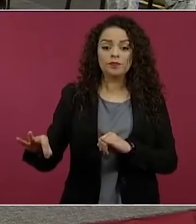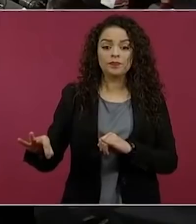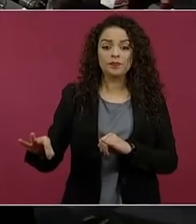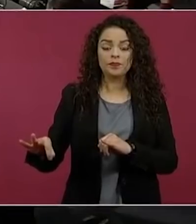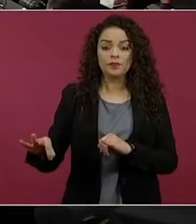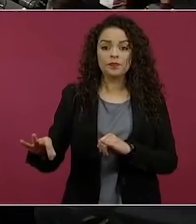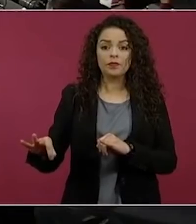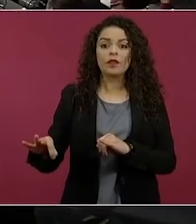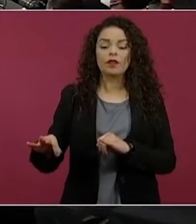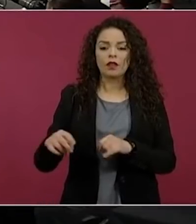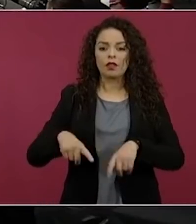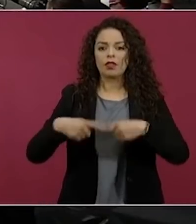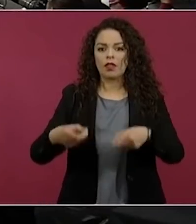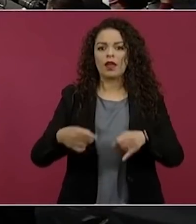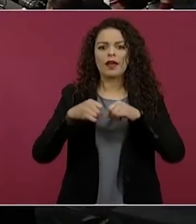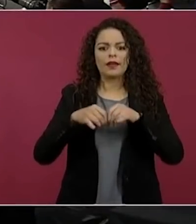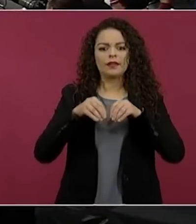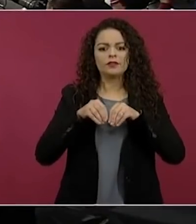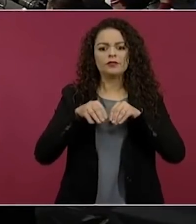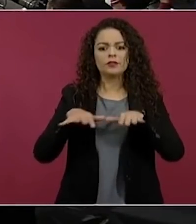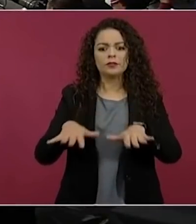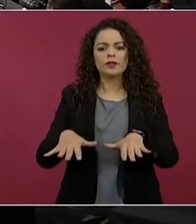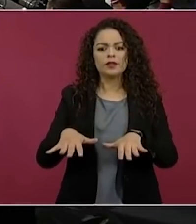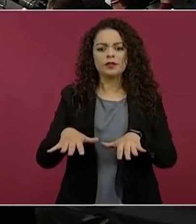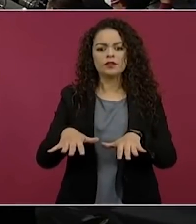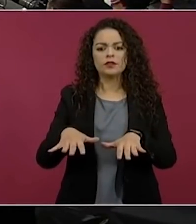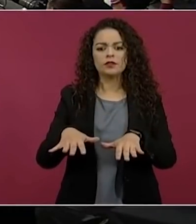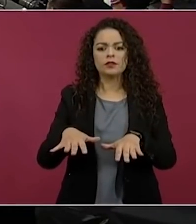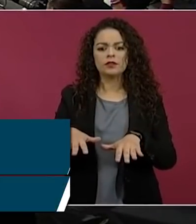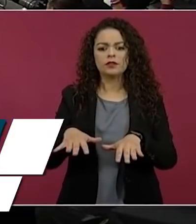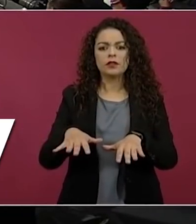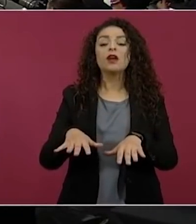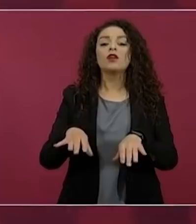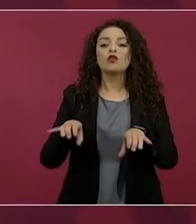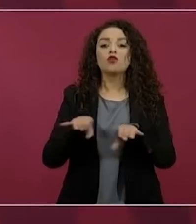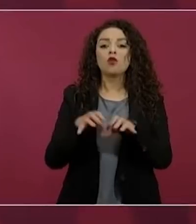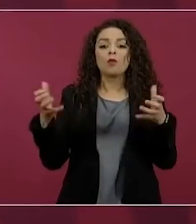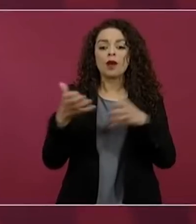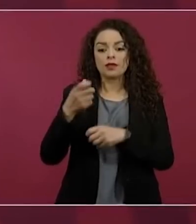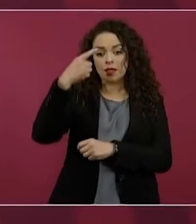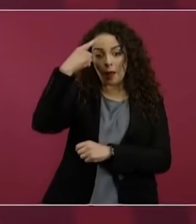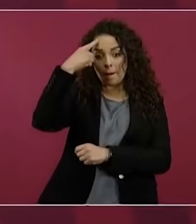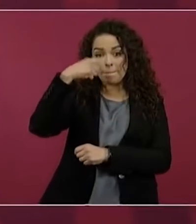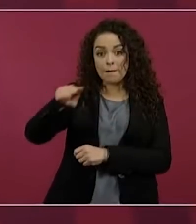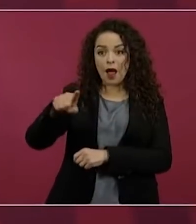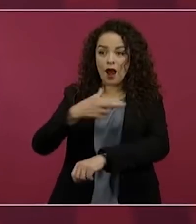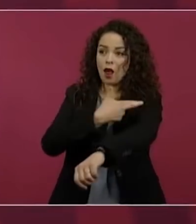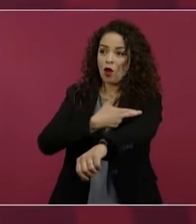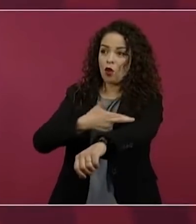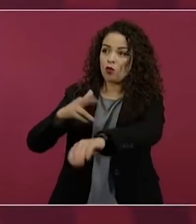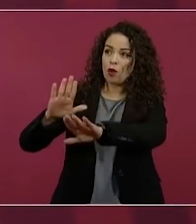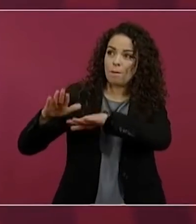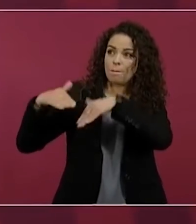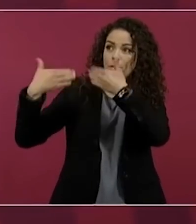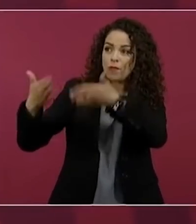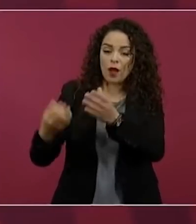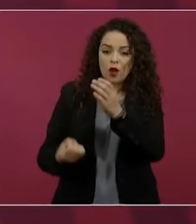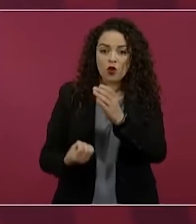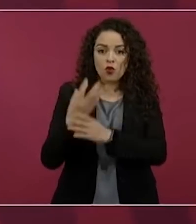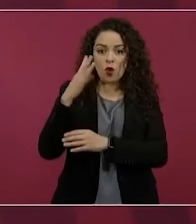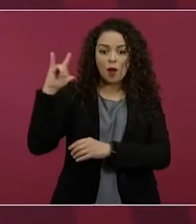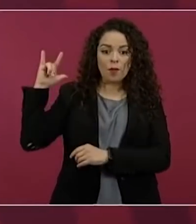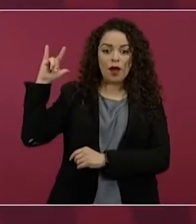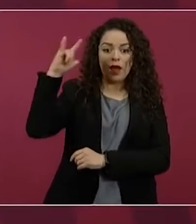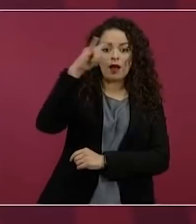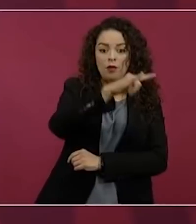vamos a informar sobre cómo llegar al nuevo aeropuerto Felipe Ángeles, porque